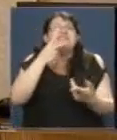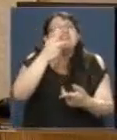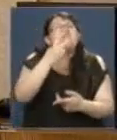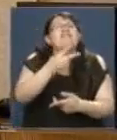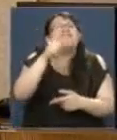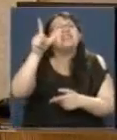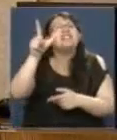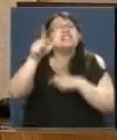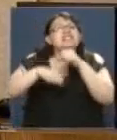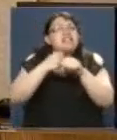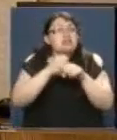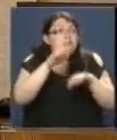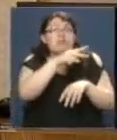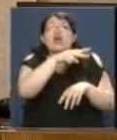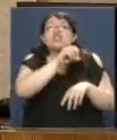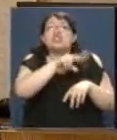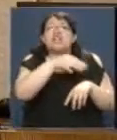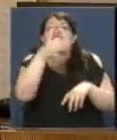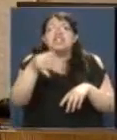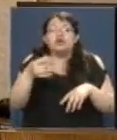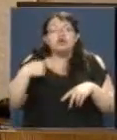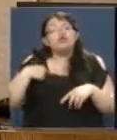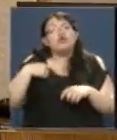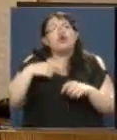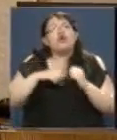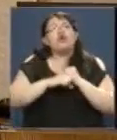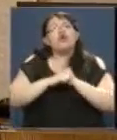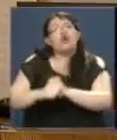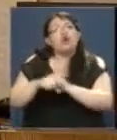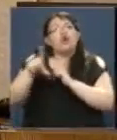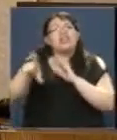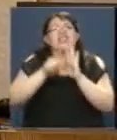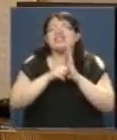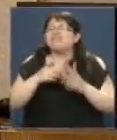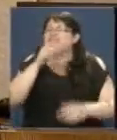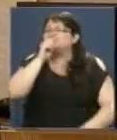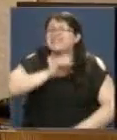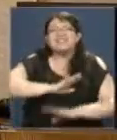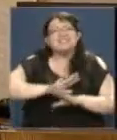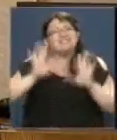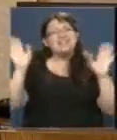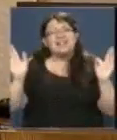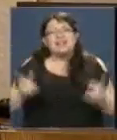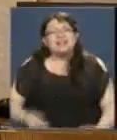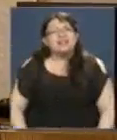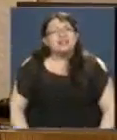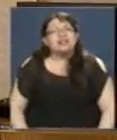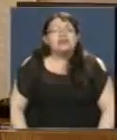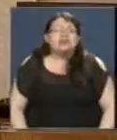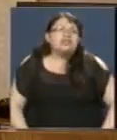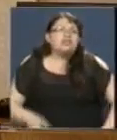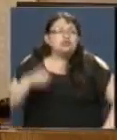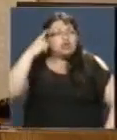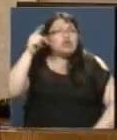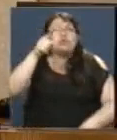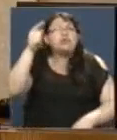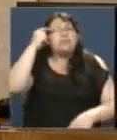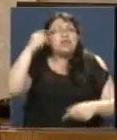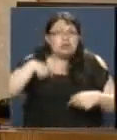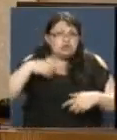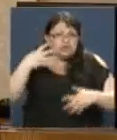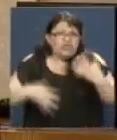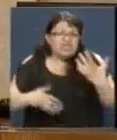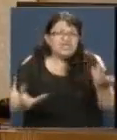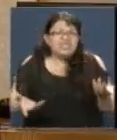nona. Yo voy a votar en contra de esta ley. No aguanto más esta cuestión. No creo que ustedes me consideren a mí un violentista.